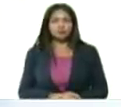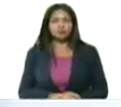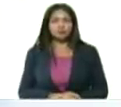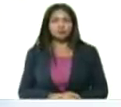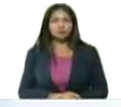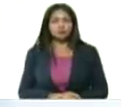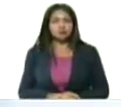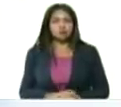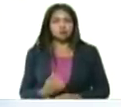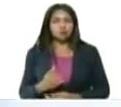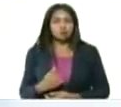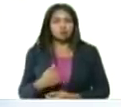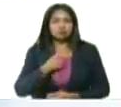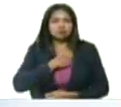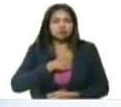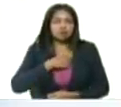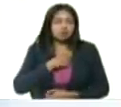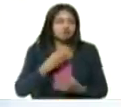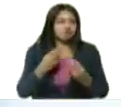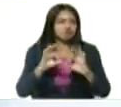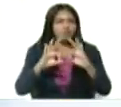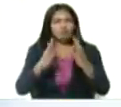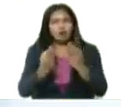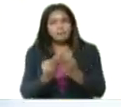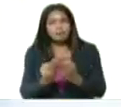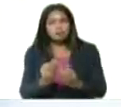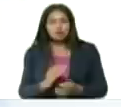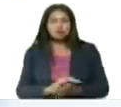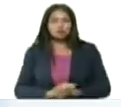Nuestras condolencias a los familiares de los fallecidos,